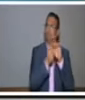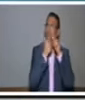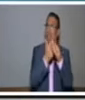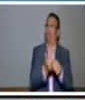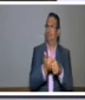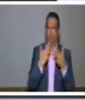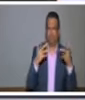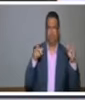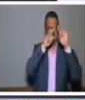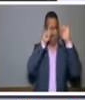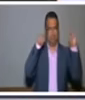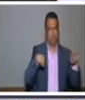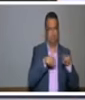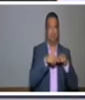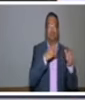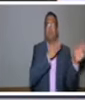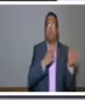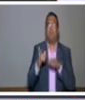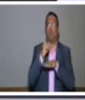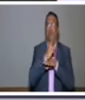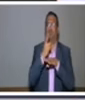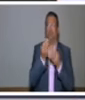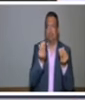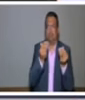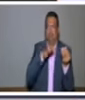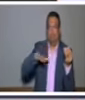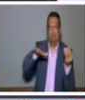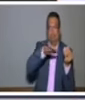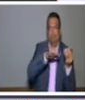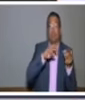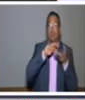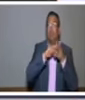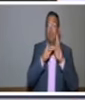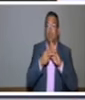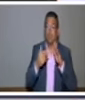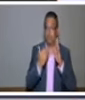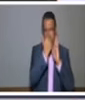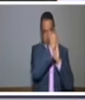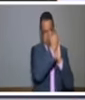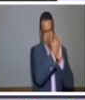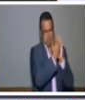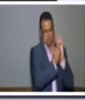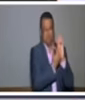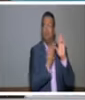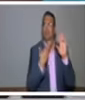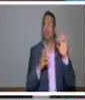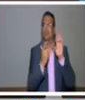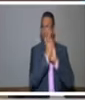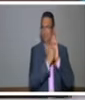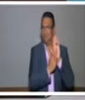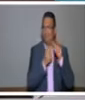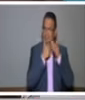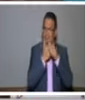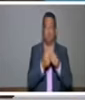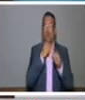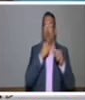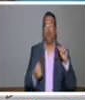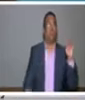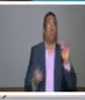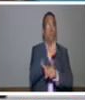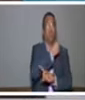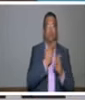plan de uso de terrenos aprobado, donde entonces va a permitir que estas obras se hagan dentro de las áreas que ya hemos indicado que pueden ser desarrolladas. Finalmente,